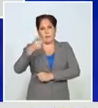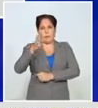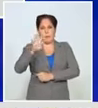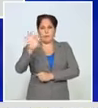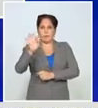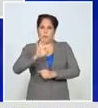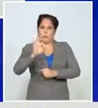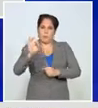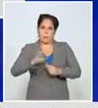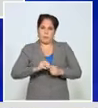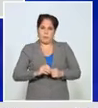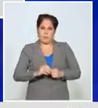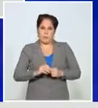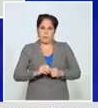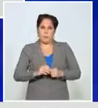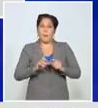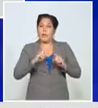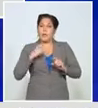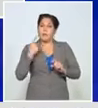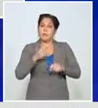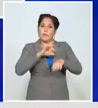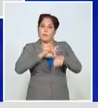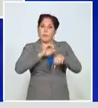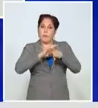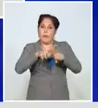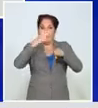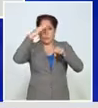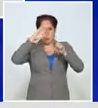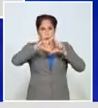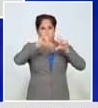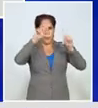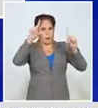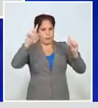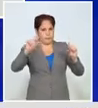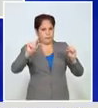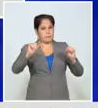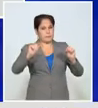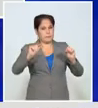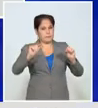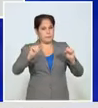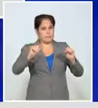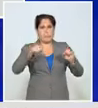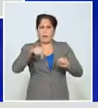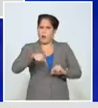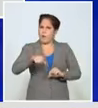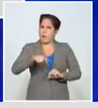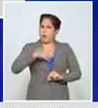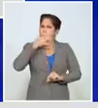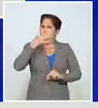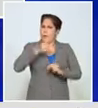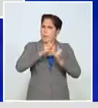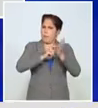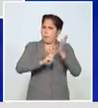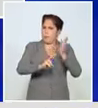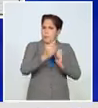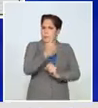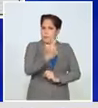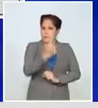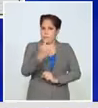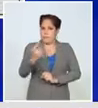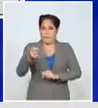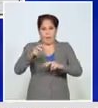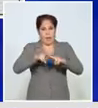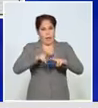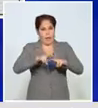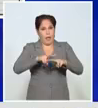43,4% de la incidencia del país. Muy brevemente vamos a repasar las provincias. La Habana con